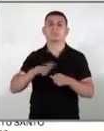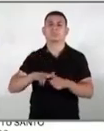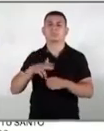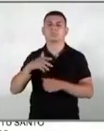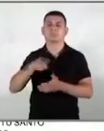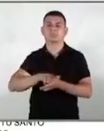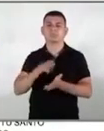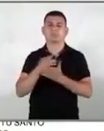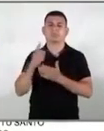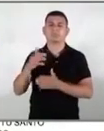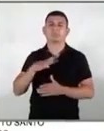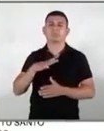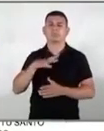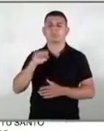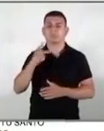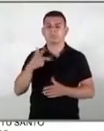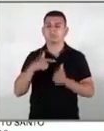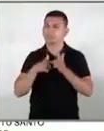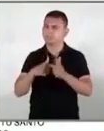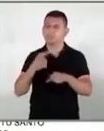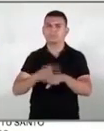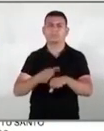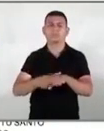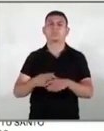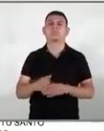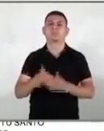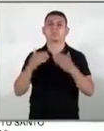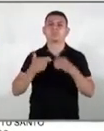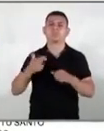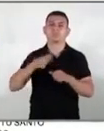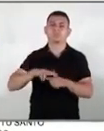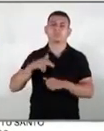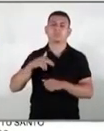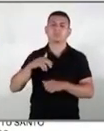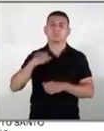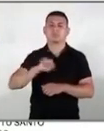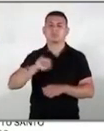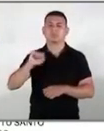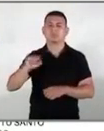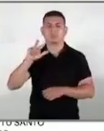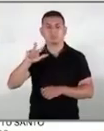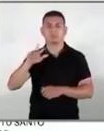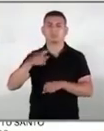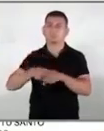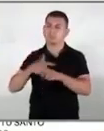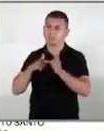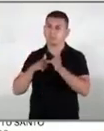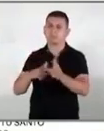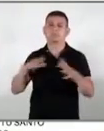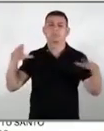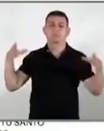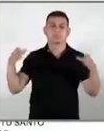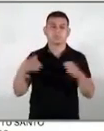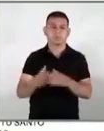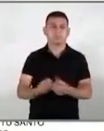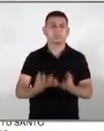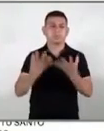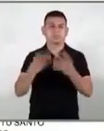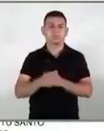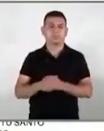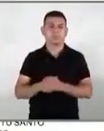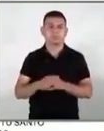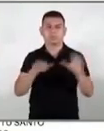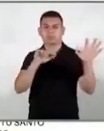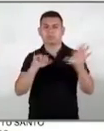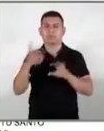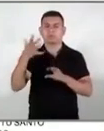de la Mixteca, 68 casos activos y la jurisdicción de la Sierra, 18 casos. Tenemos en total